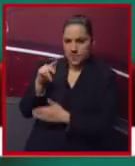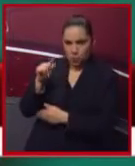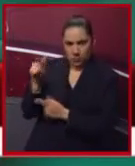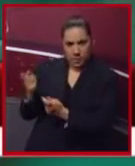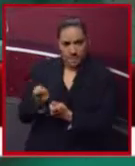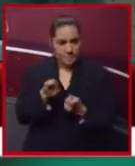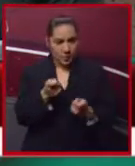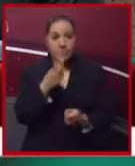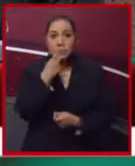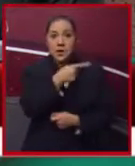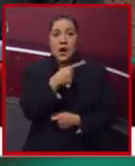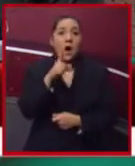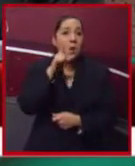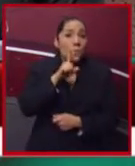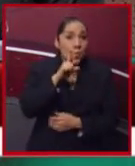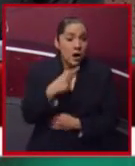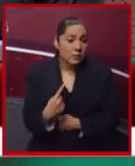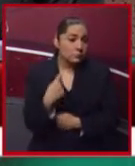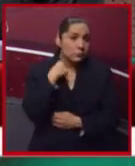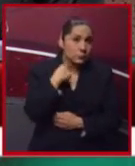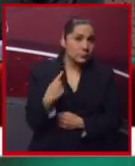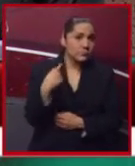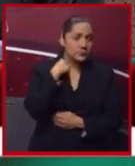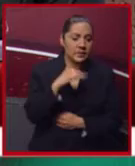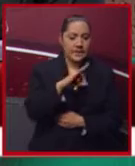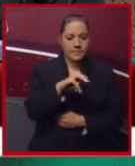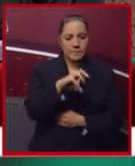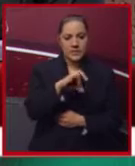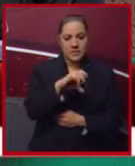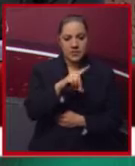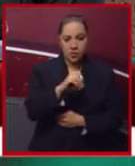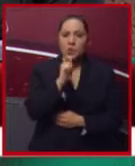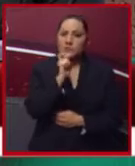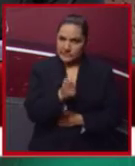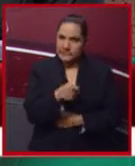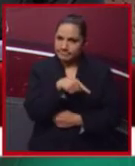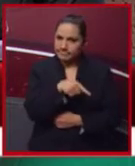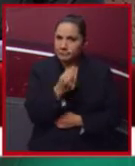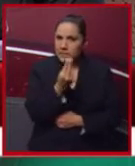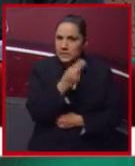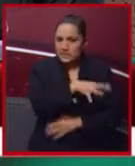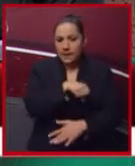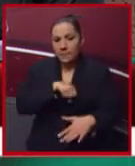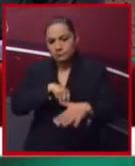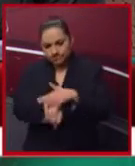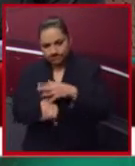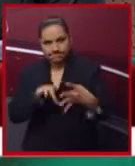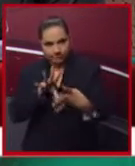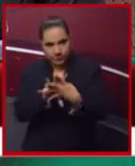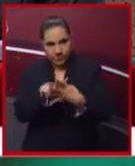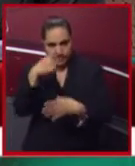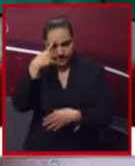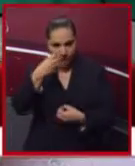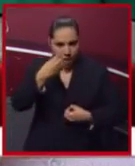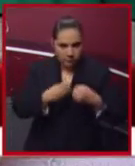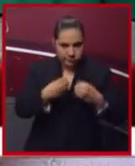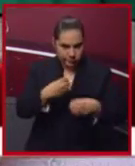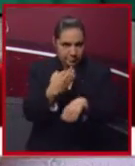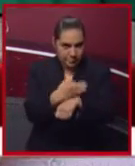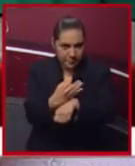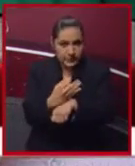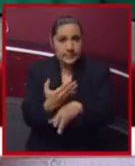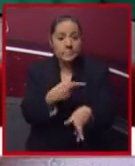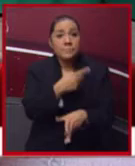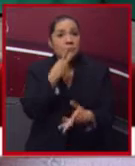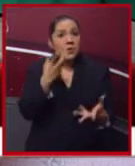un ilícito que amerita esta figura. Es por ello que en San Lázaro la Comisión de Igualdad de Género convocó una mesa de análisis para reflexionar sobre